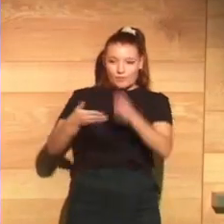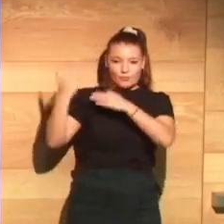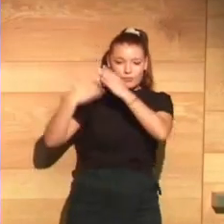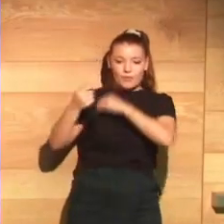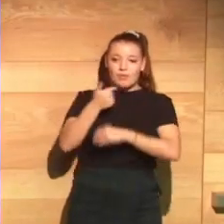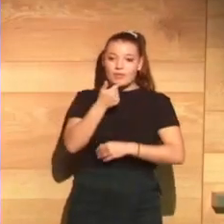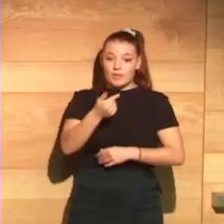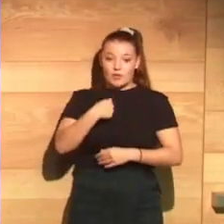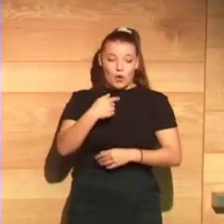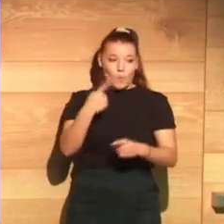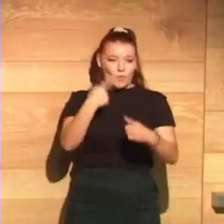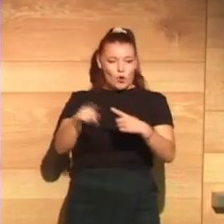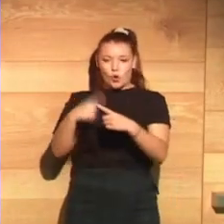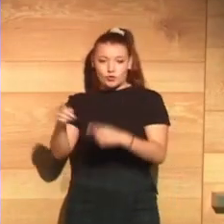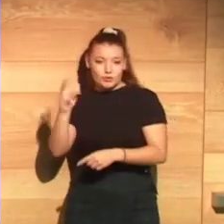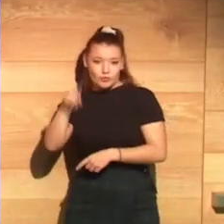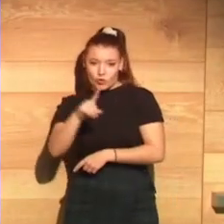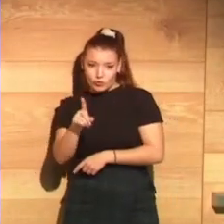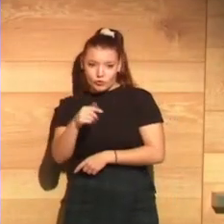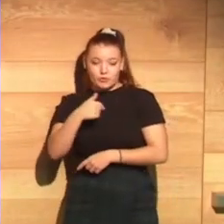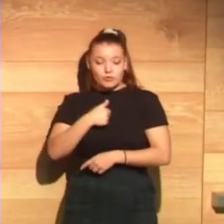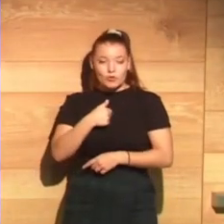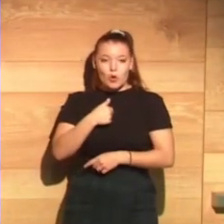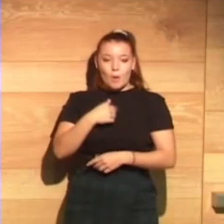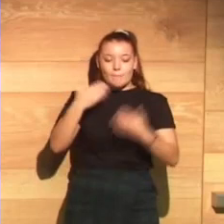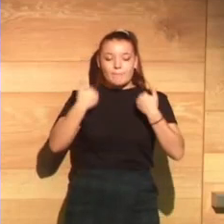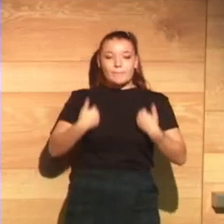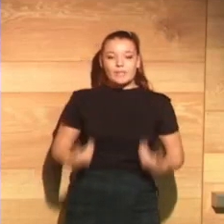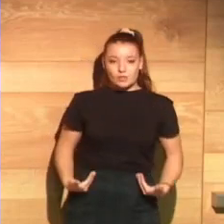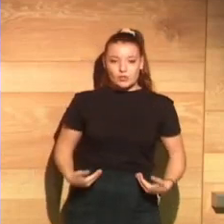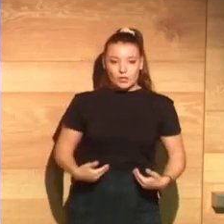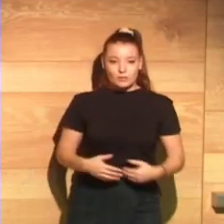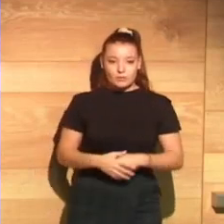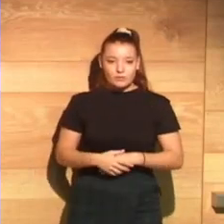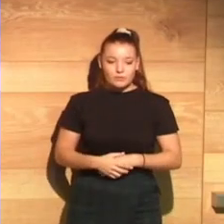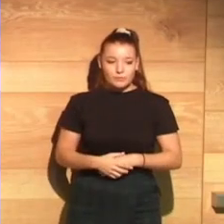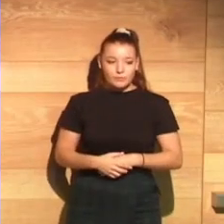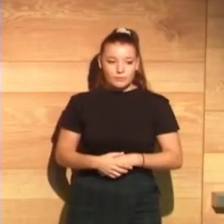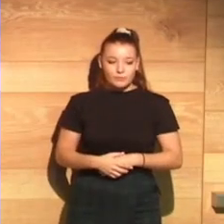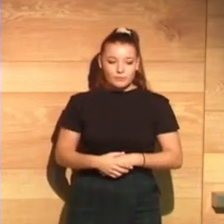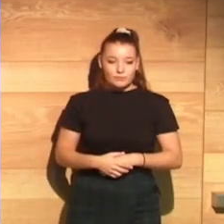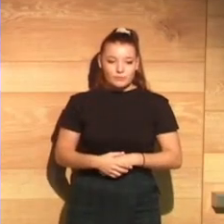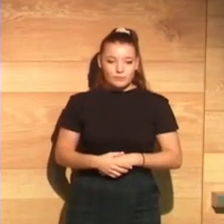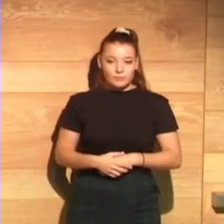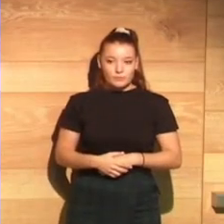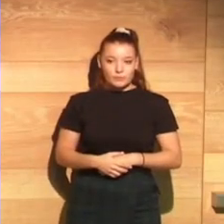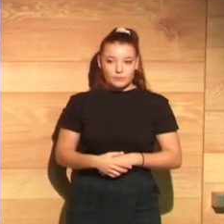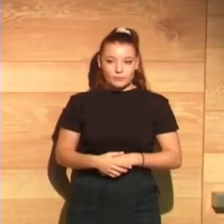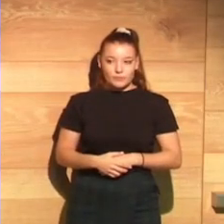soy objeto, soy sujeto, a pesar de ser símbolo sexual. Ya, totalmente. Es que